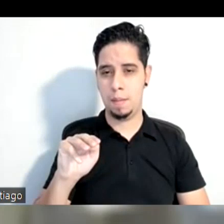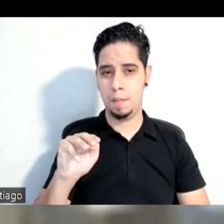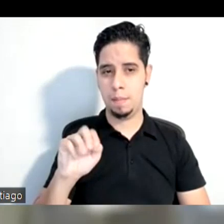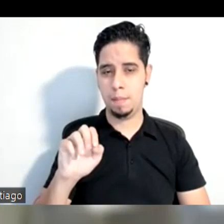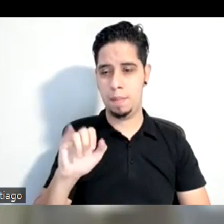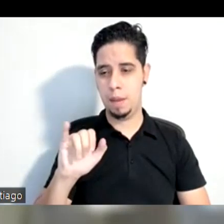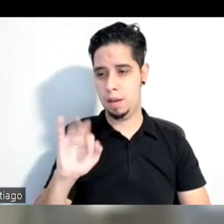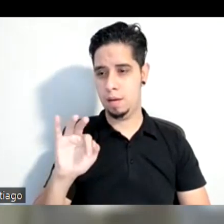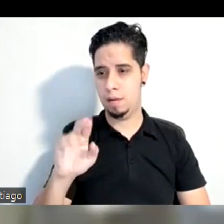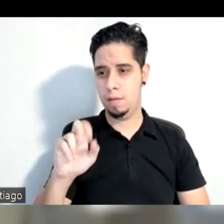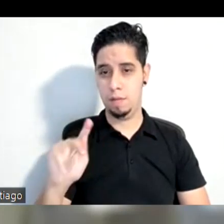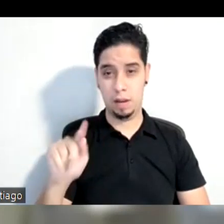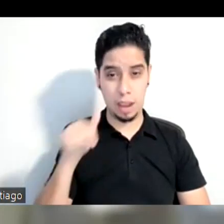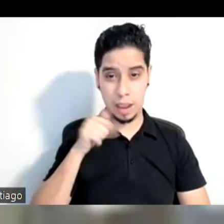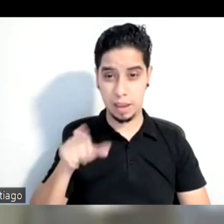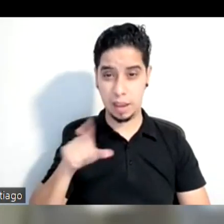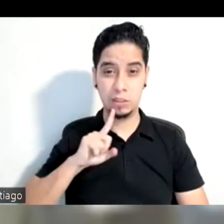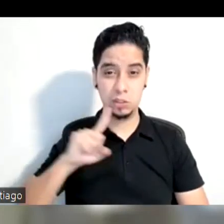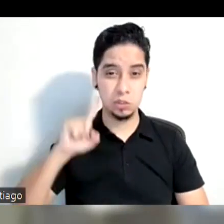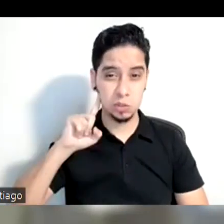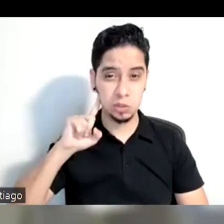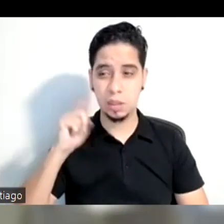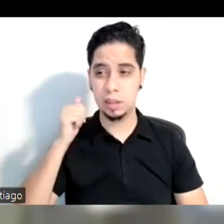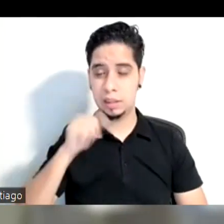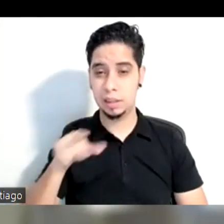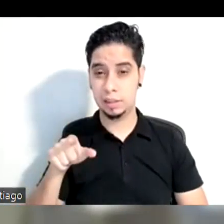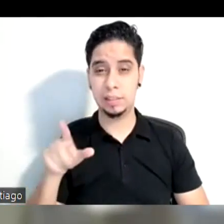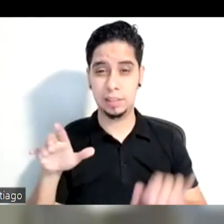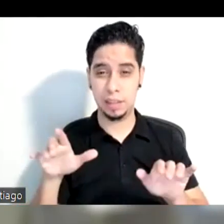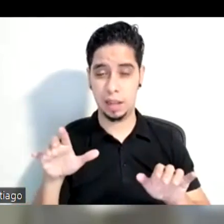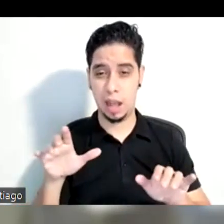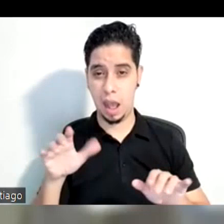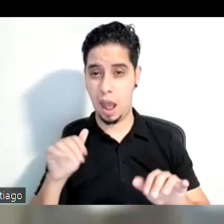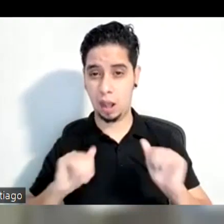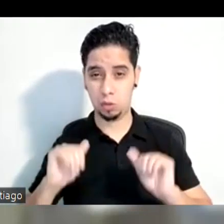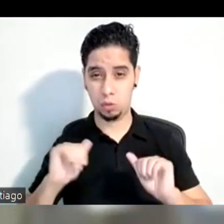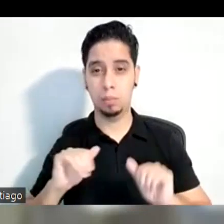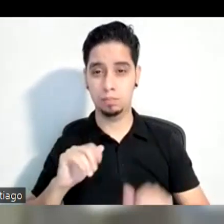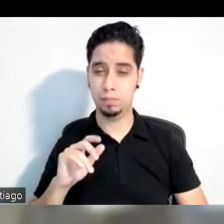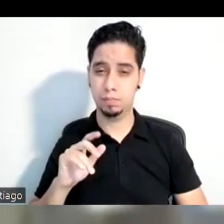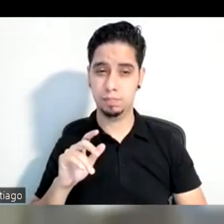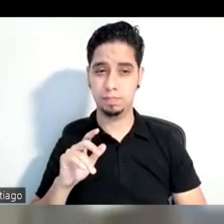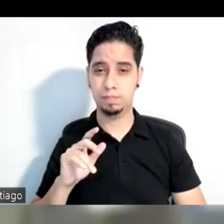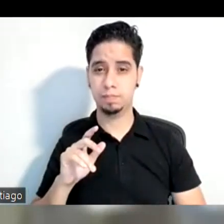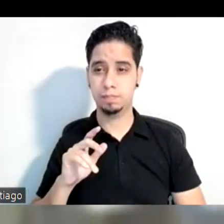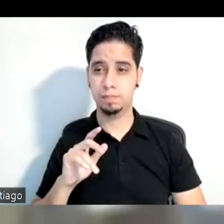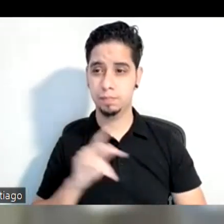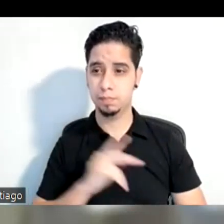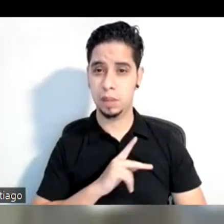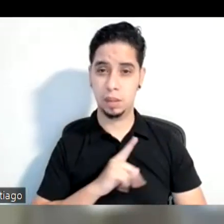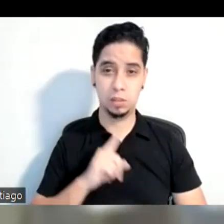Ella es sorda y hace un personaje sordo dentro de la serie, okay, que es una